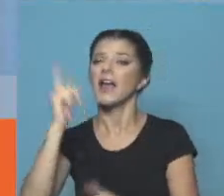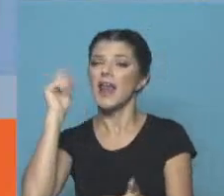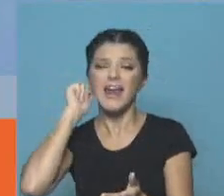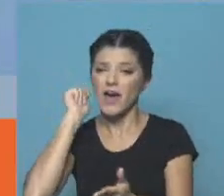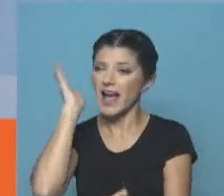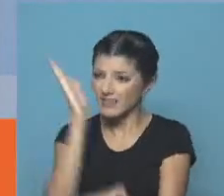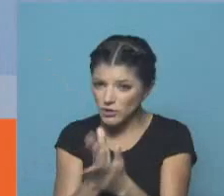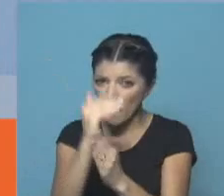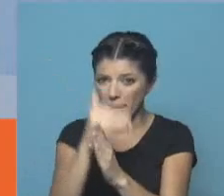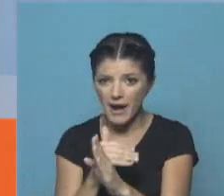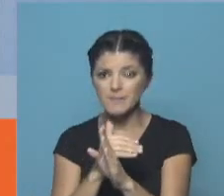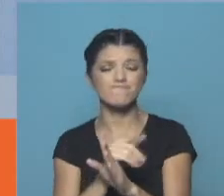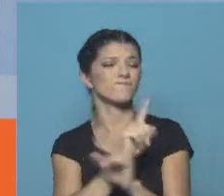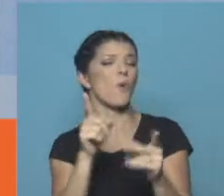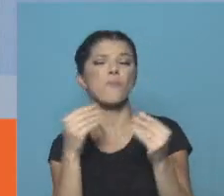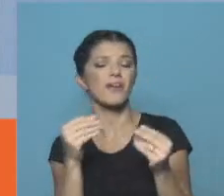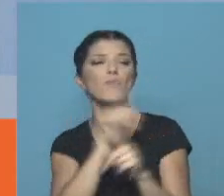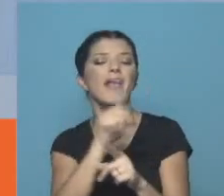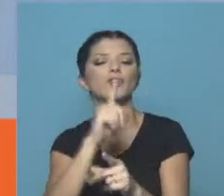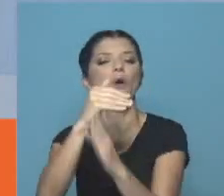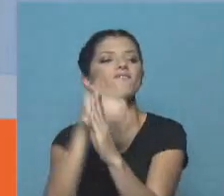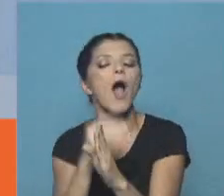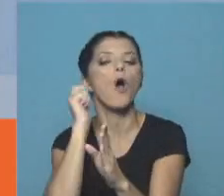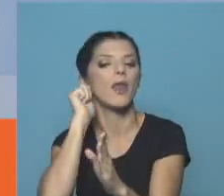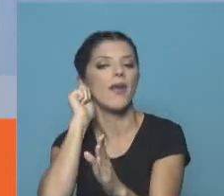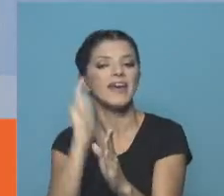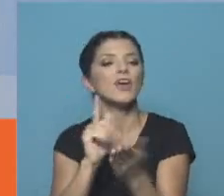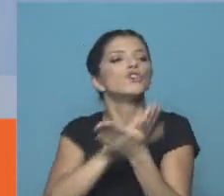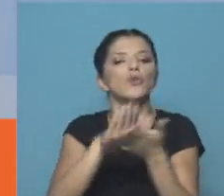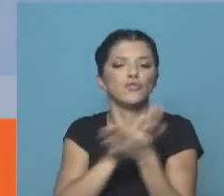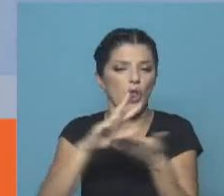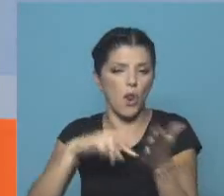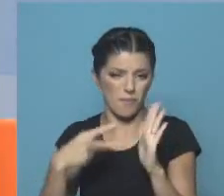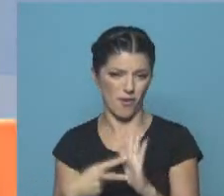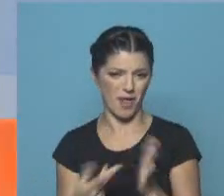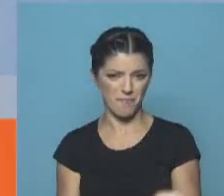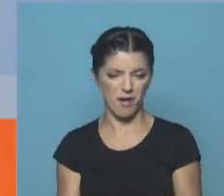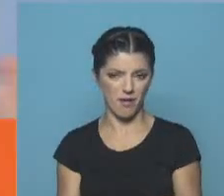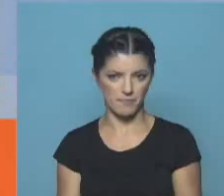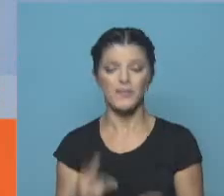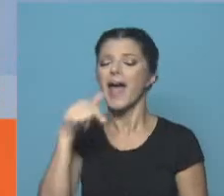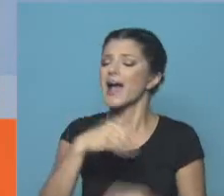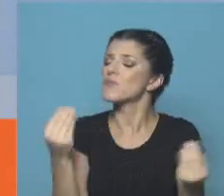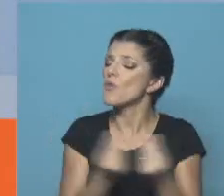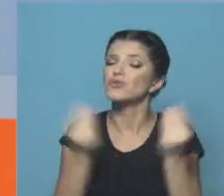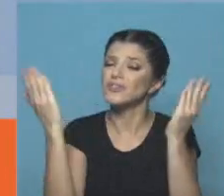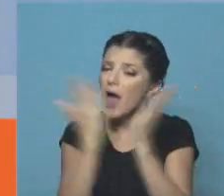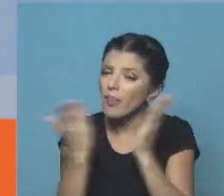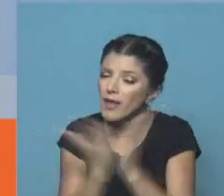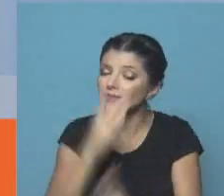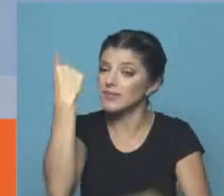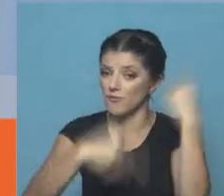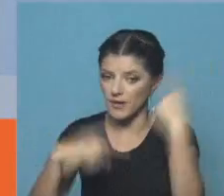edad, porque no es bajando la edad de imputabilidad que se resuelve la seguridad. Por esto hay muchos estudios. Yo sé que es una respuesta que uno